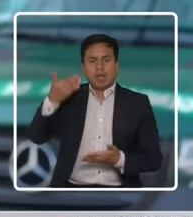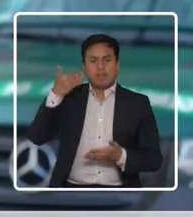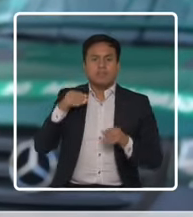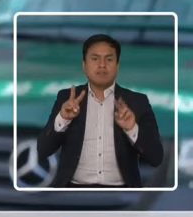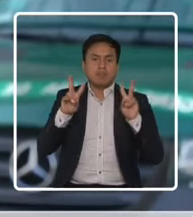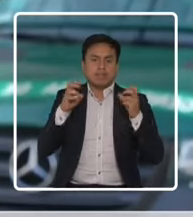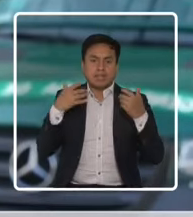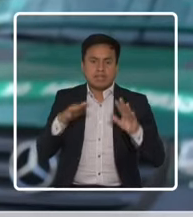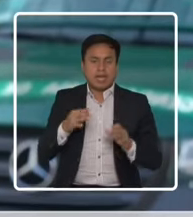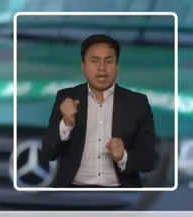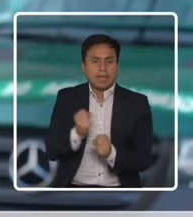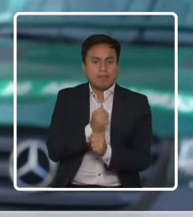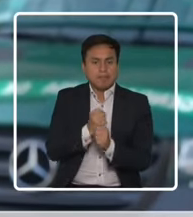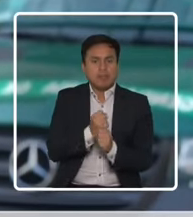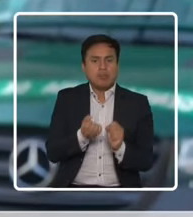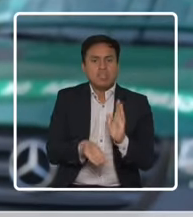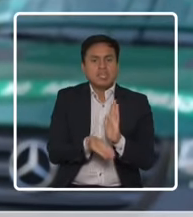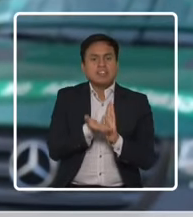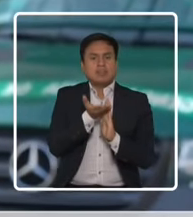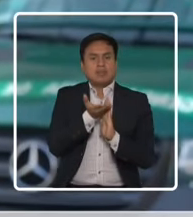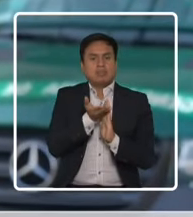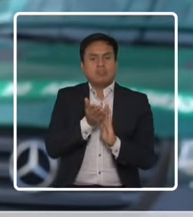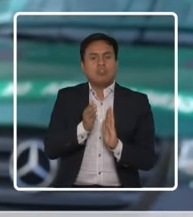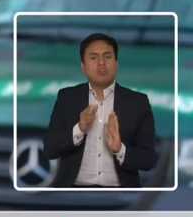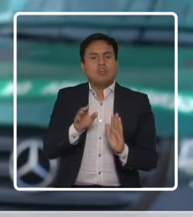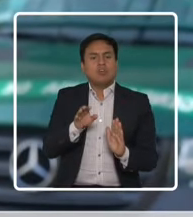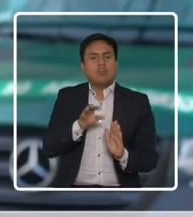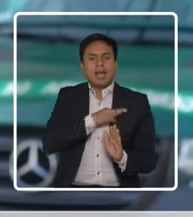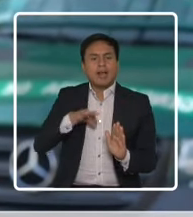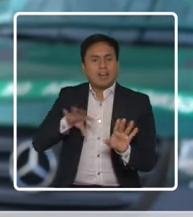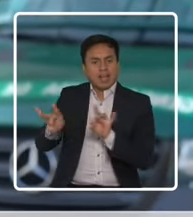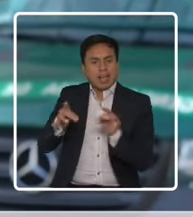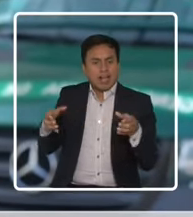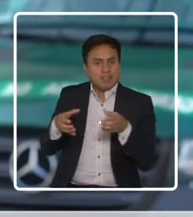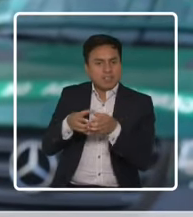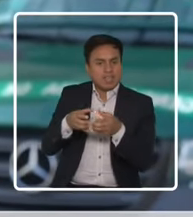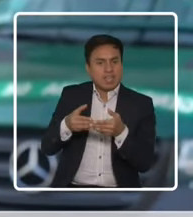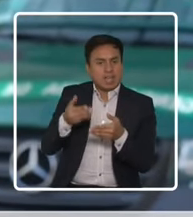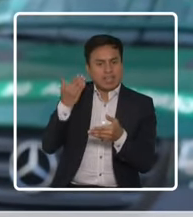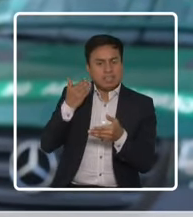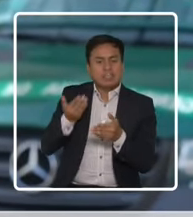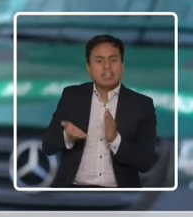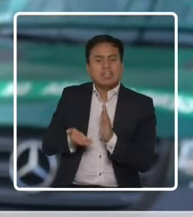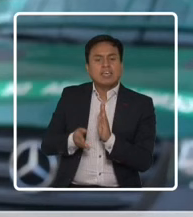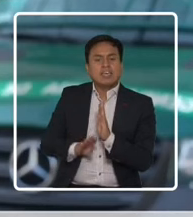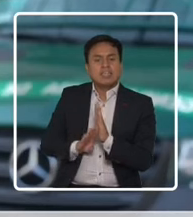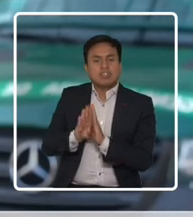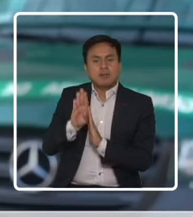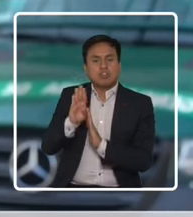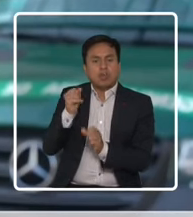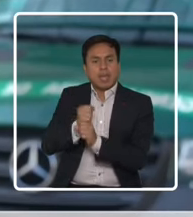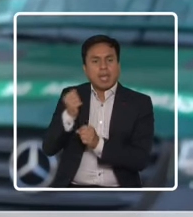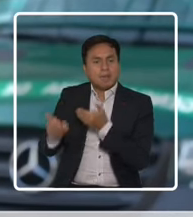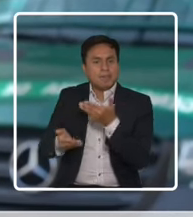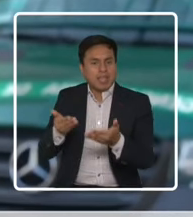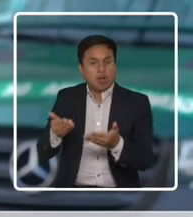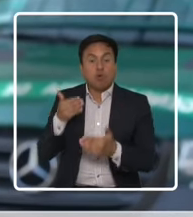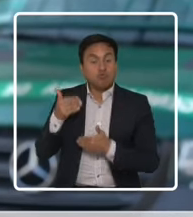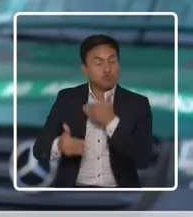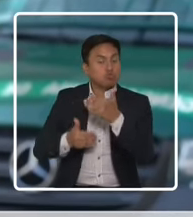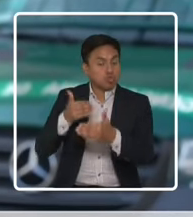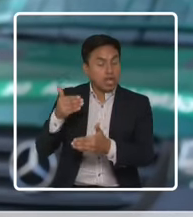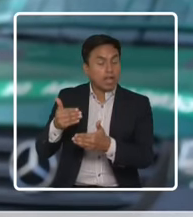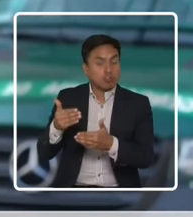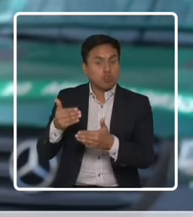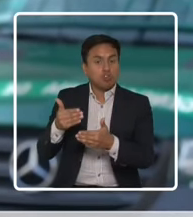de empleo y crecimiento los gabinetes, el gabinete de crecimiento y empleo, que además están